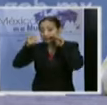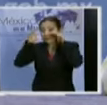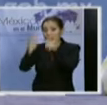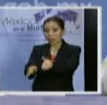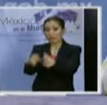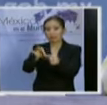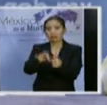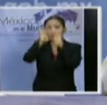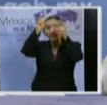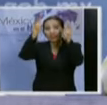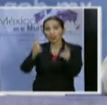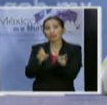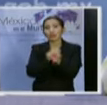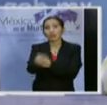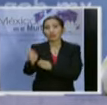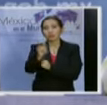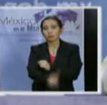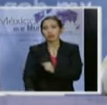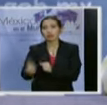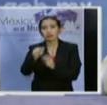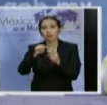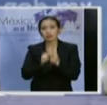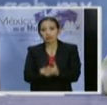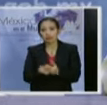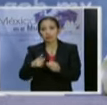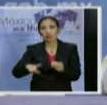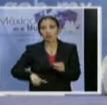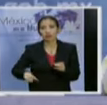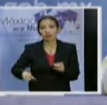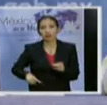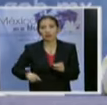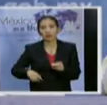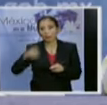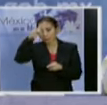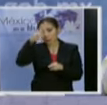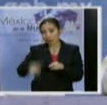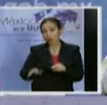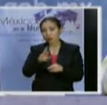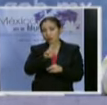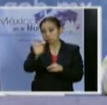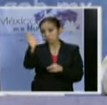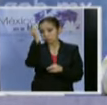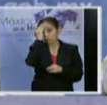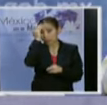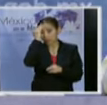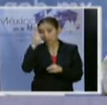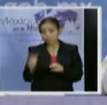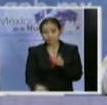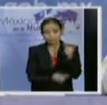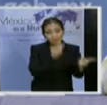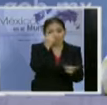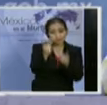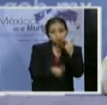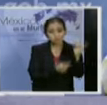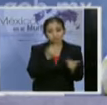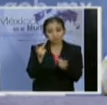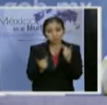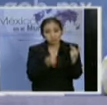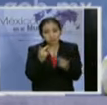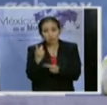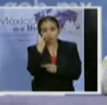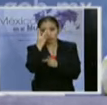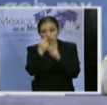un énfasis en el tema de los derechos de los pueblos originarios. El gobierno mexicano ha reconocido en la consulta que se hizo